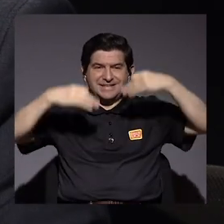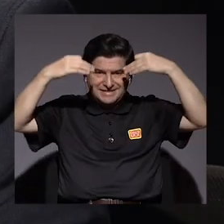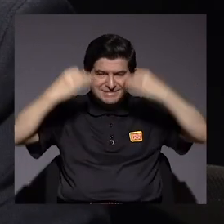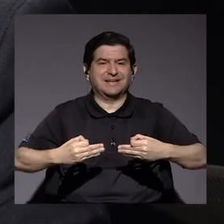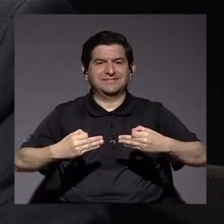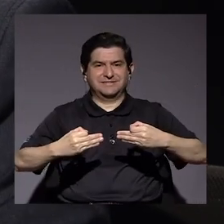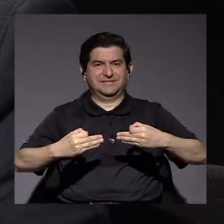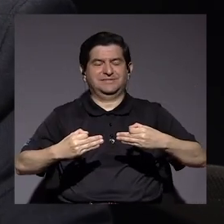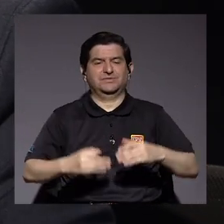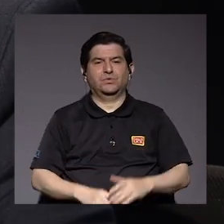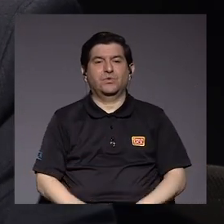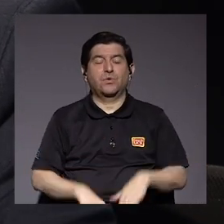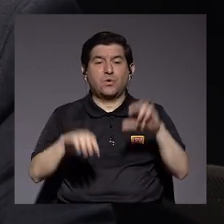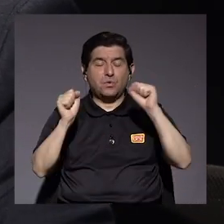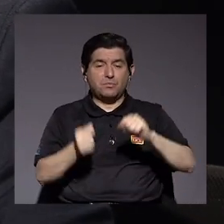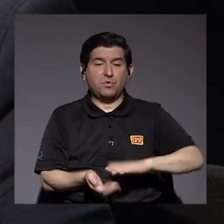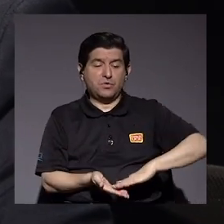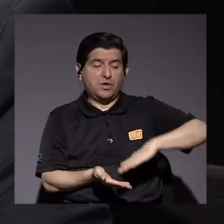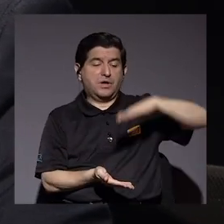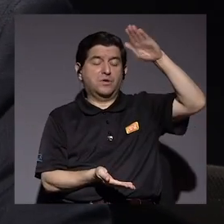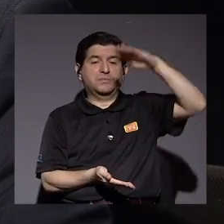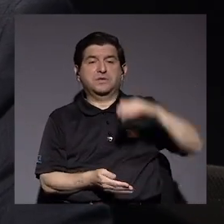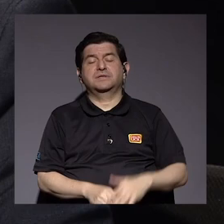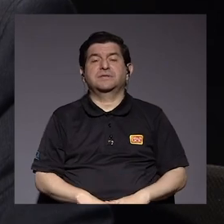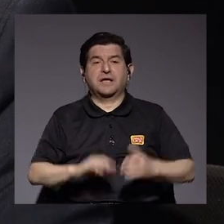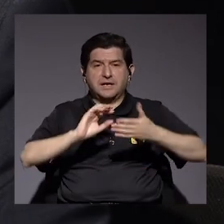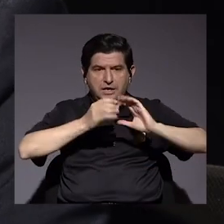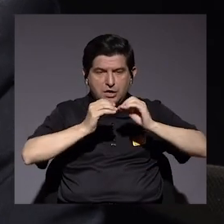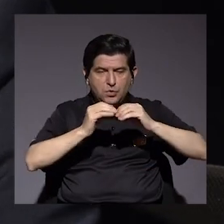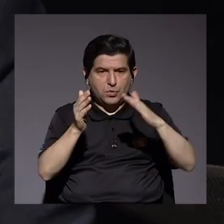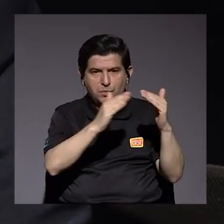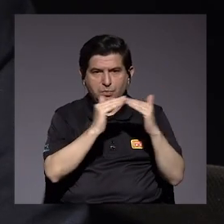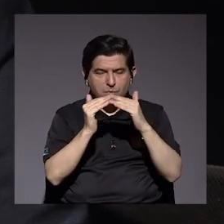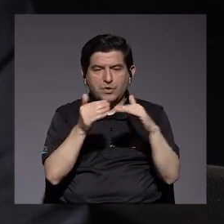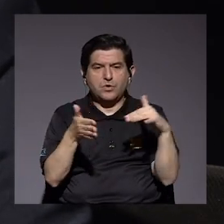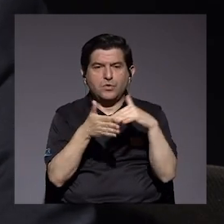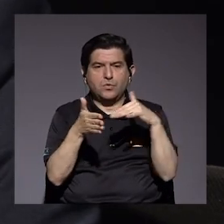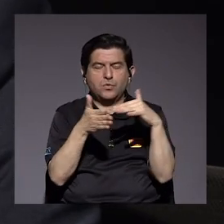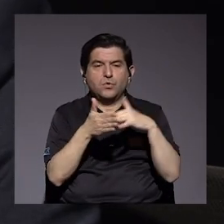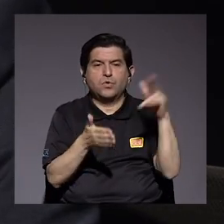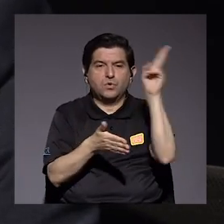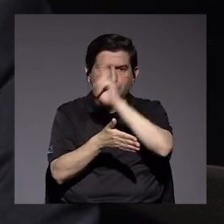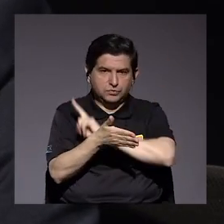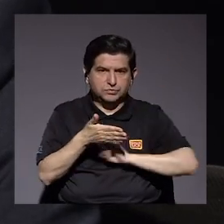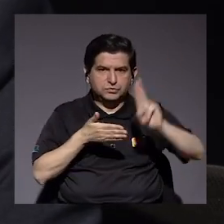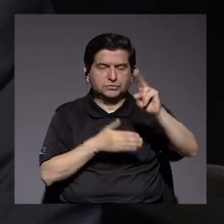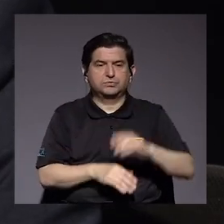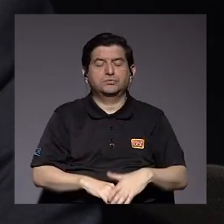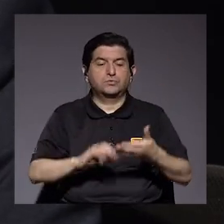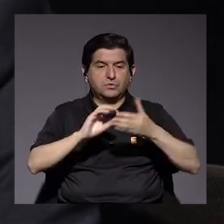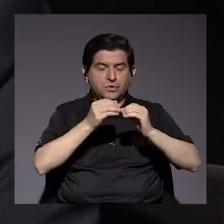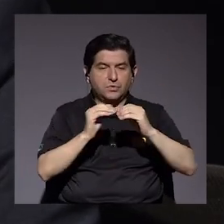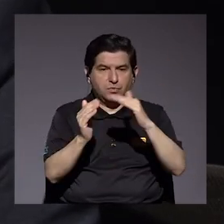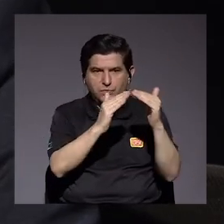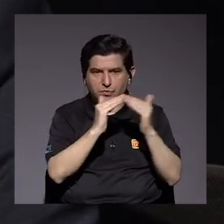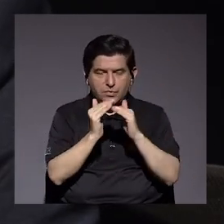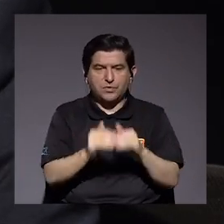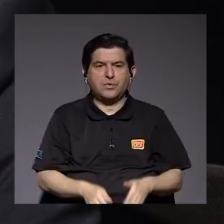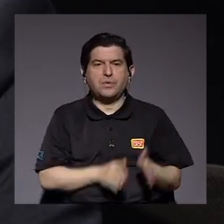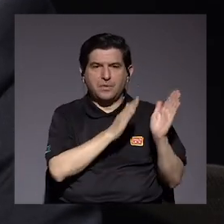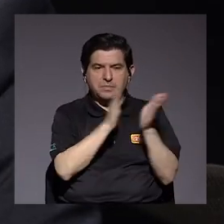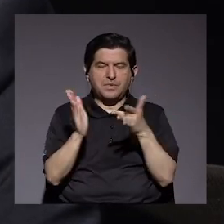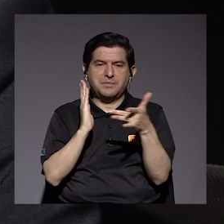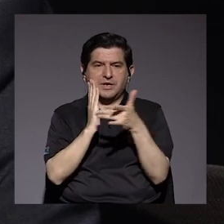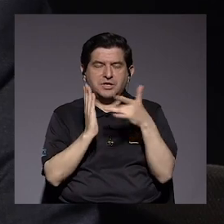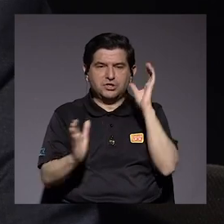decisiones para elevar el número el volumen de población con estudios universitarios y el volumen de población